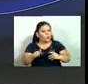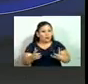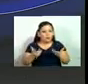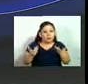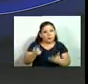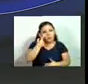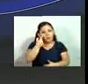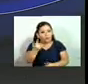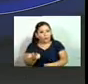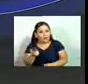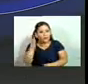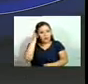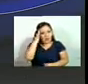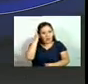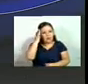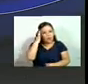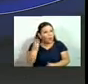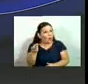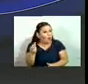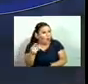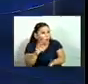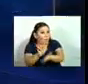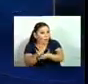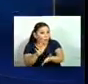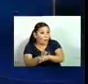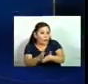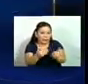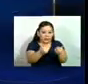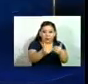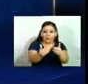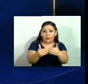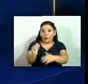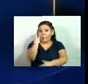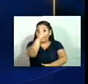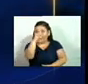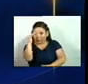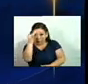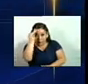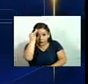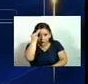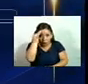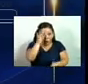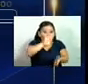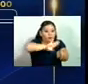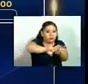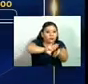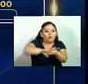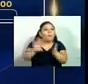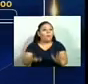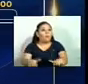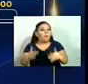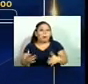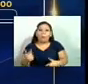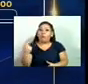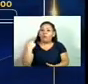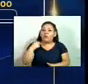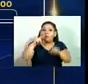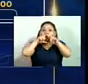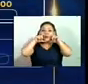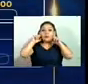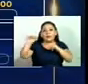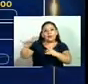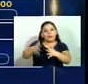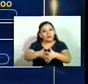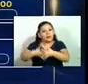vamos a conocer las sanciones económicas que se aplican en diferentes países, saben, por no utilizar la mascarilla. En Estados